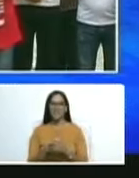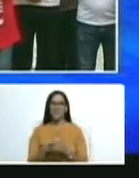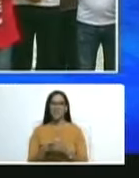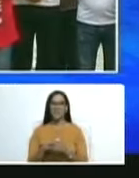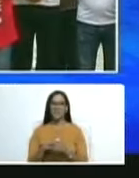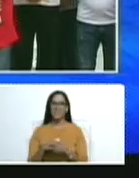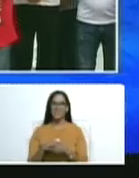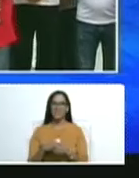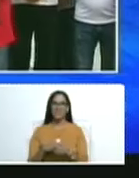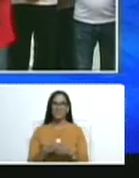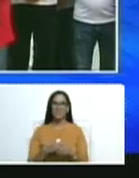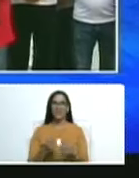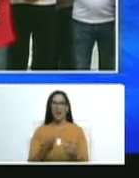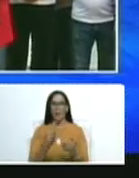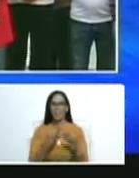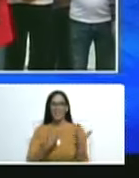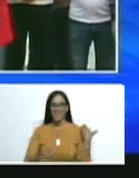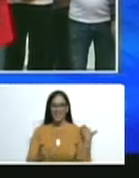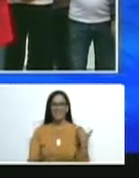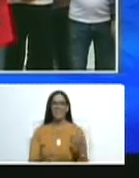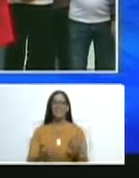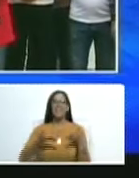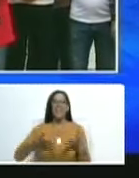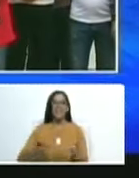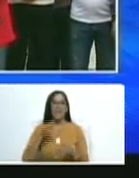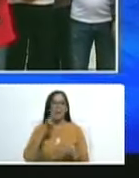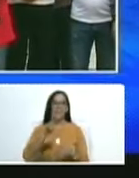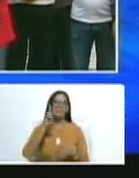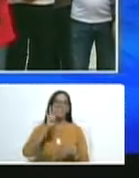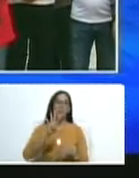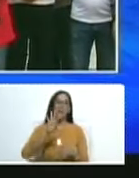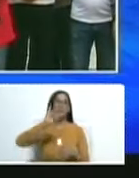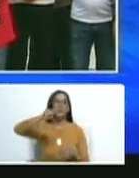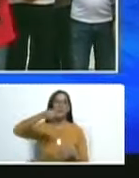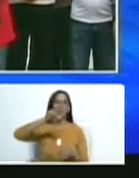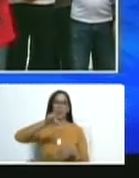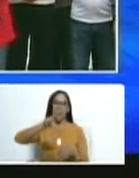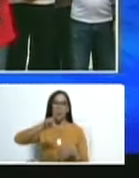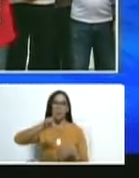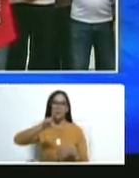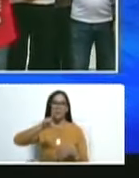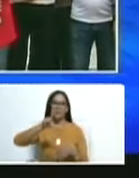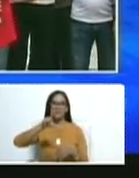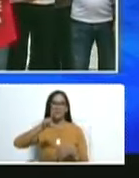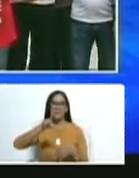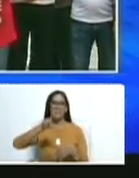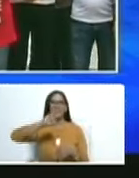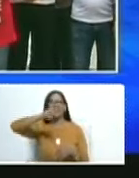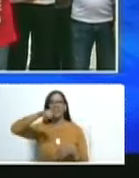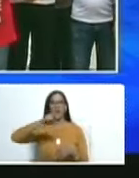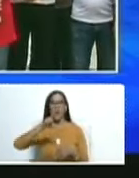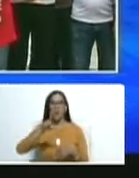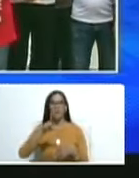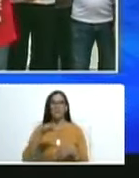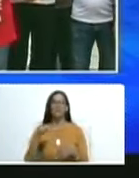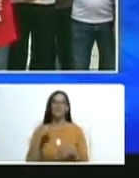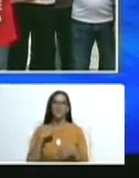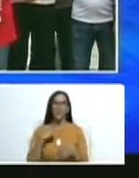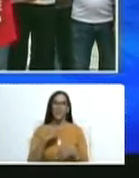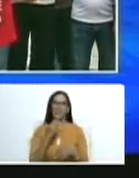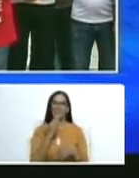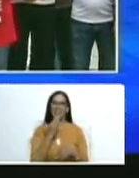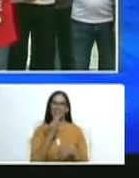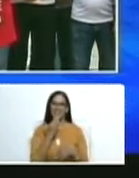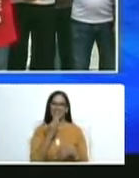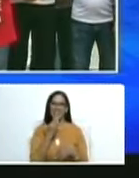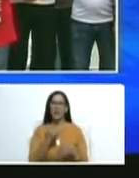digo otra cosita, presidente, nací el 24 de julio. De julio, soy casi contemporánea